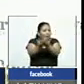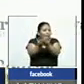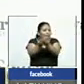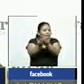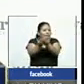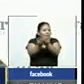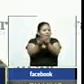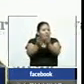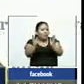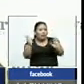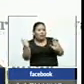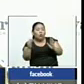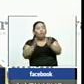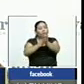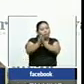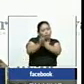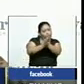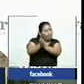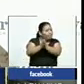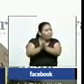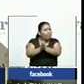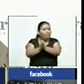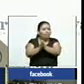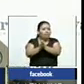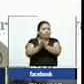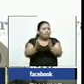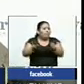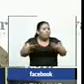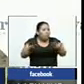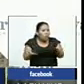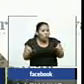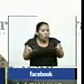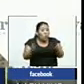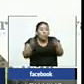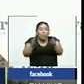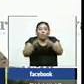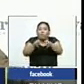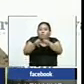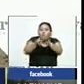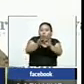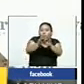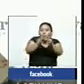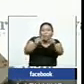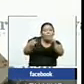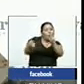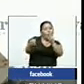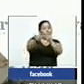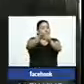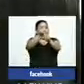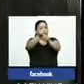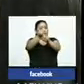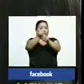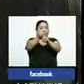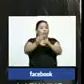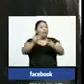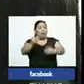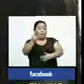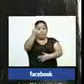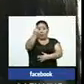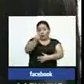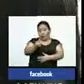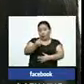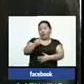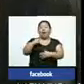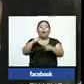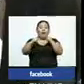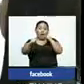nos interesó muchísimo, como un medio para lograr nuestros objetivos. El gerente general